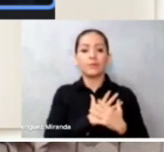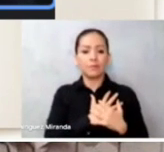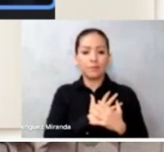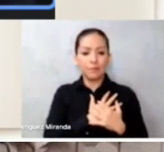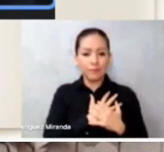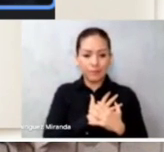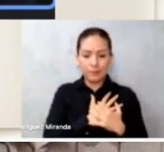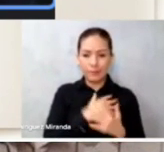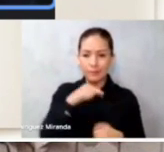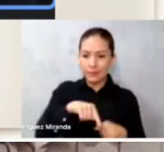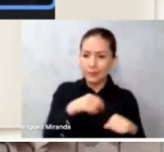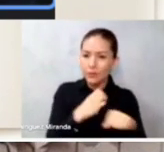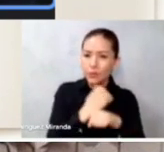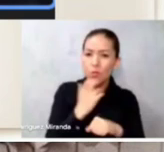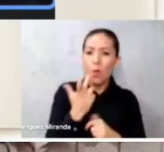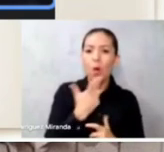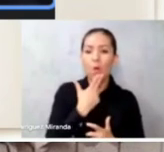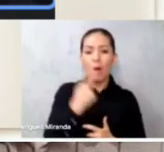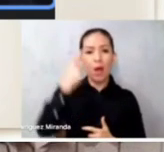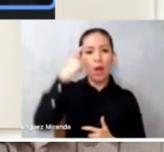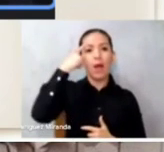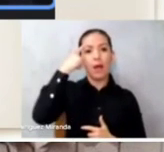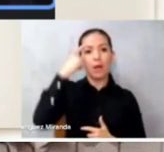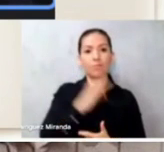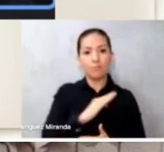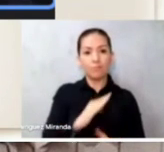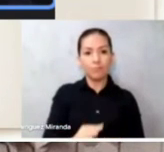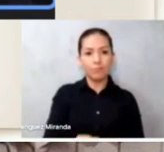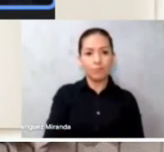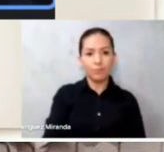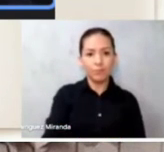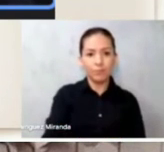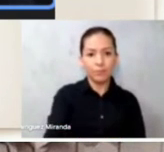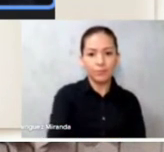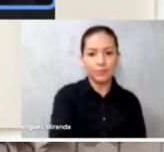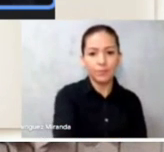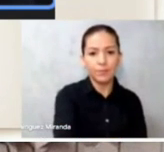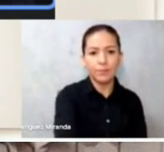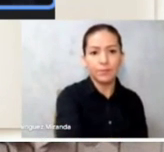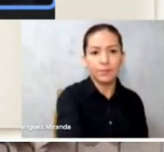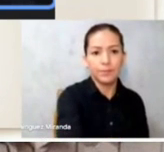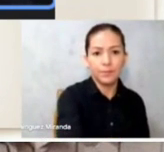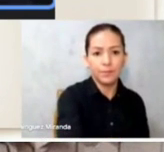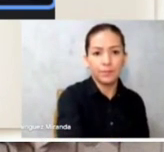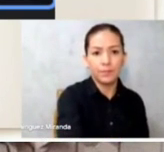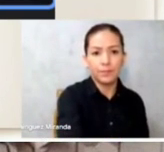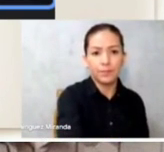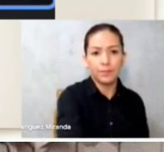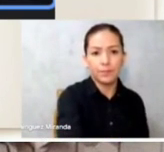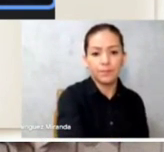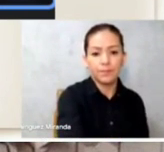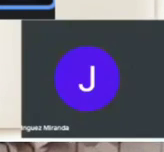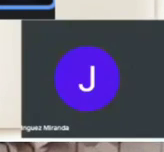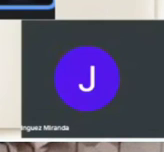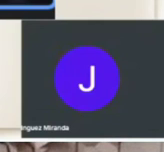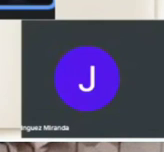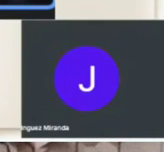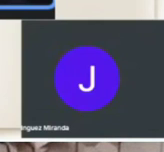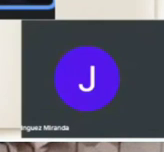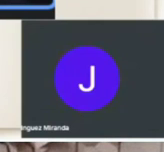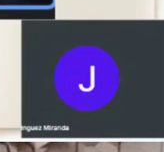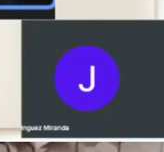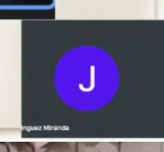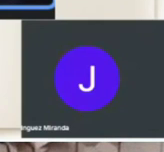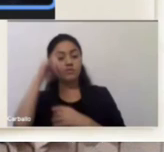posibilidad de trascender a través de tus acciones para el beneficio general, lograron